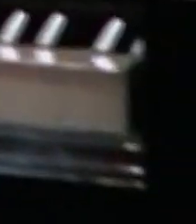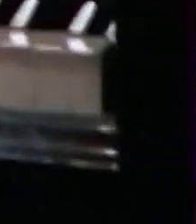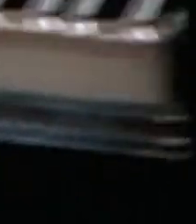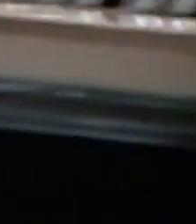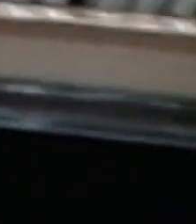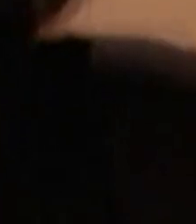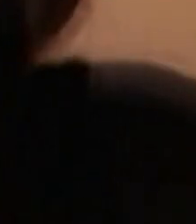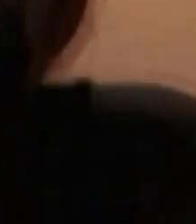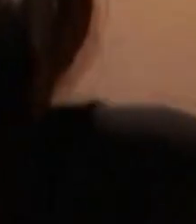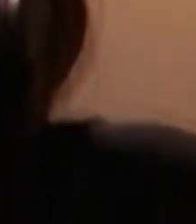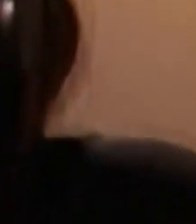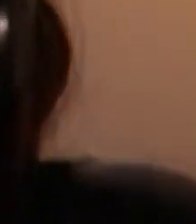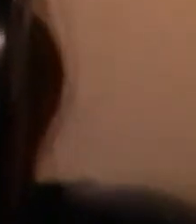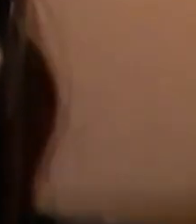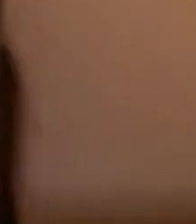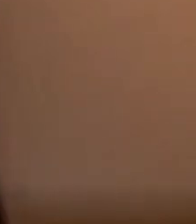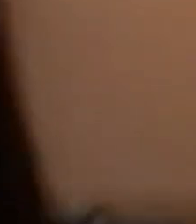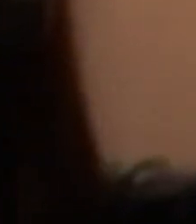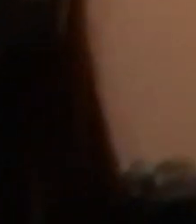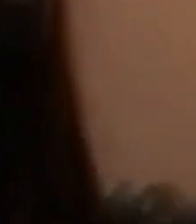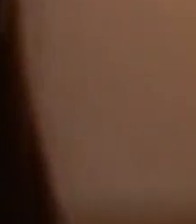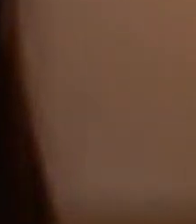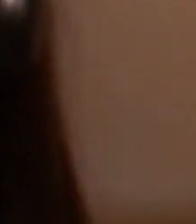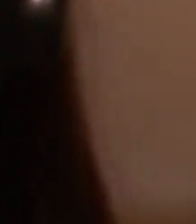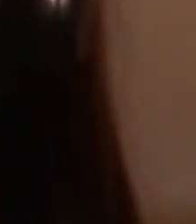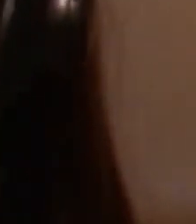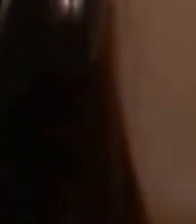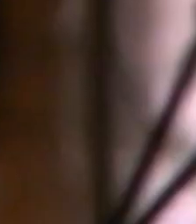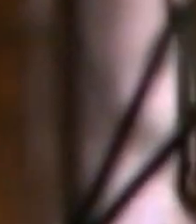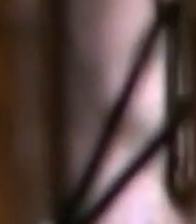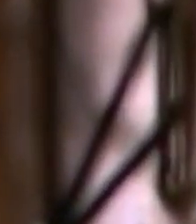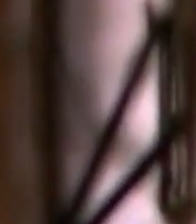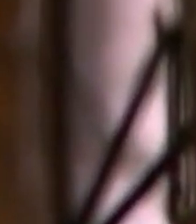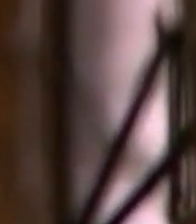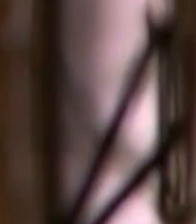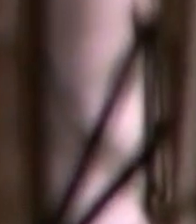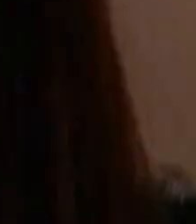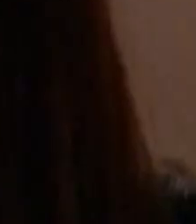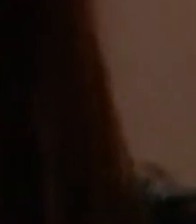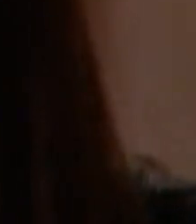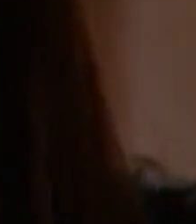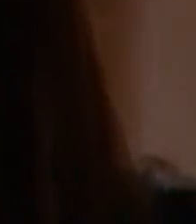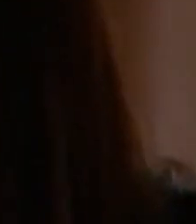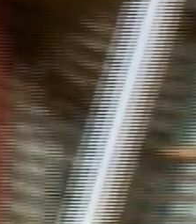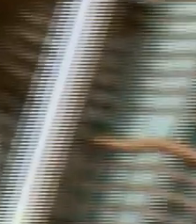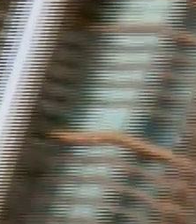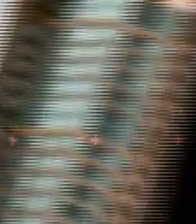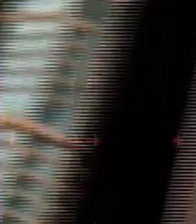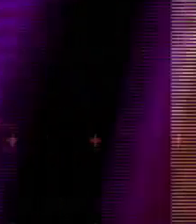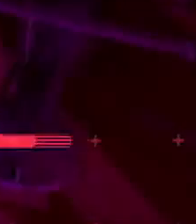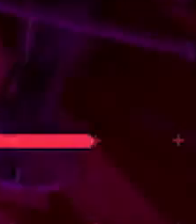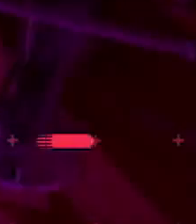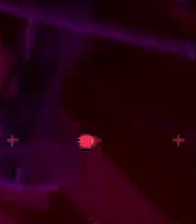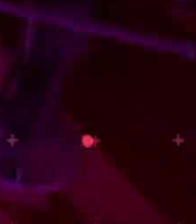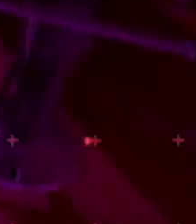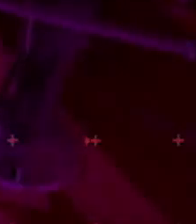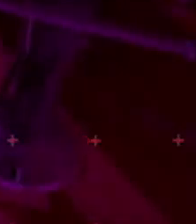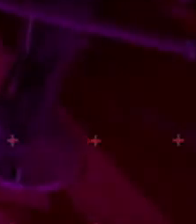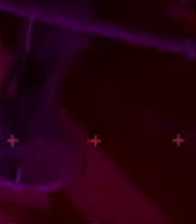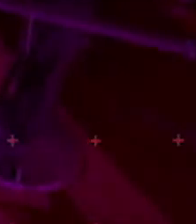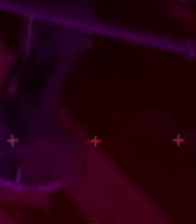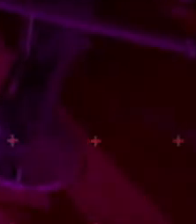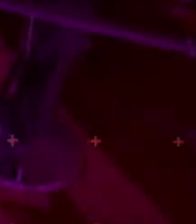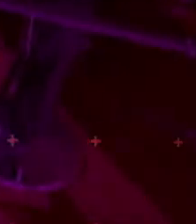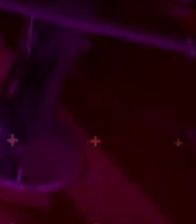garganta con arena. Tu voz tiene la pena que Malena no cantó. Este domingo 6